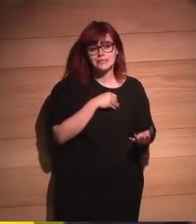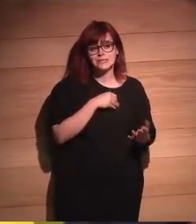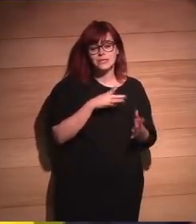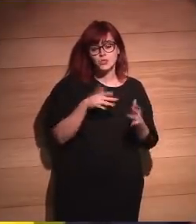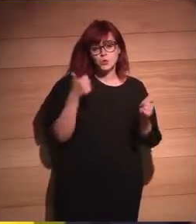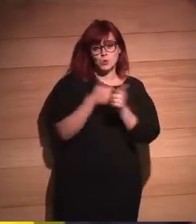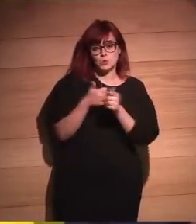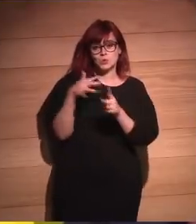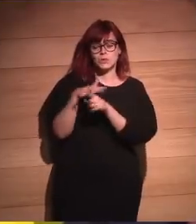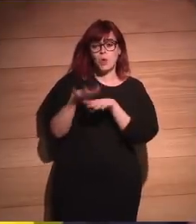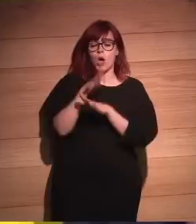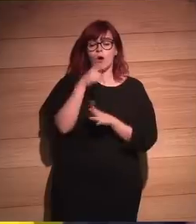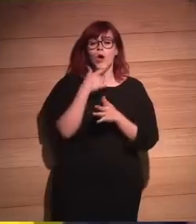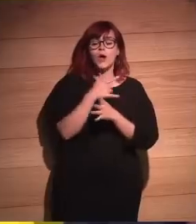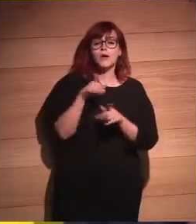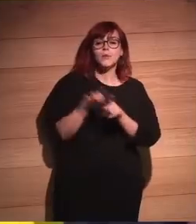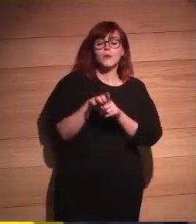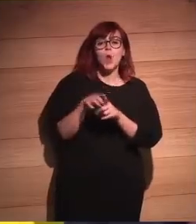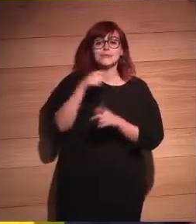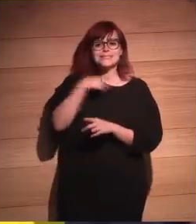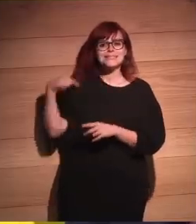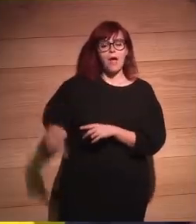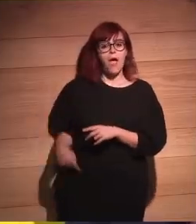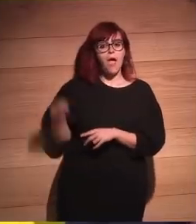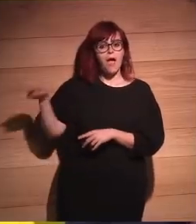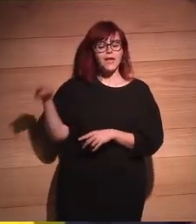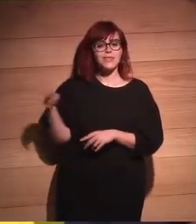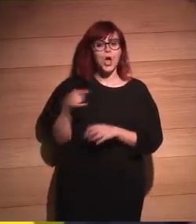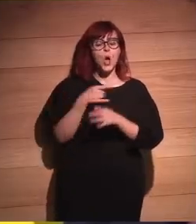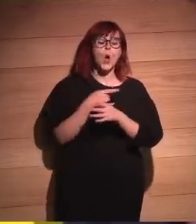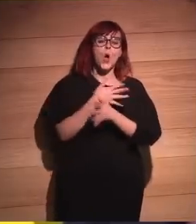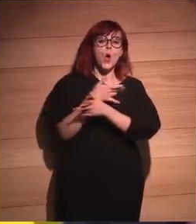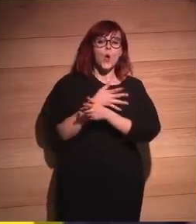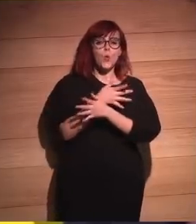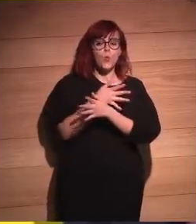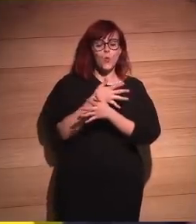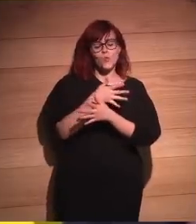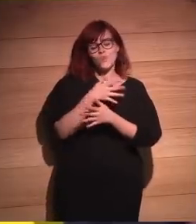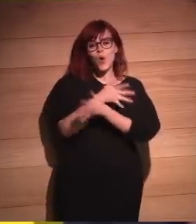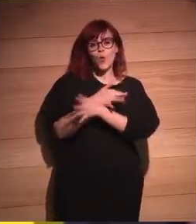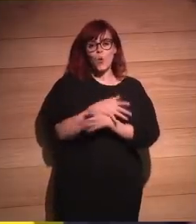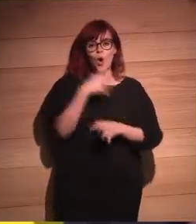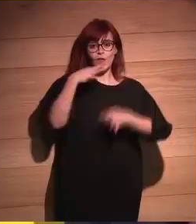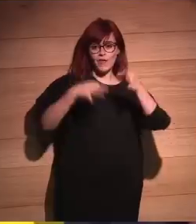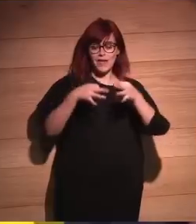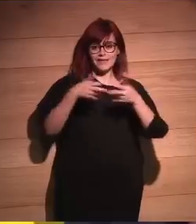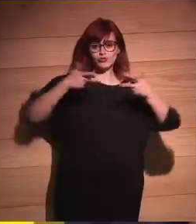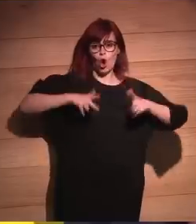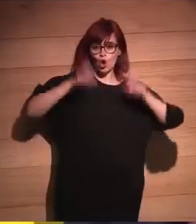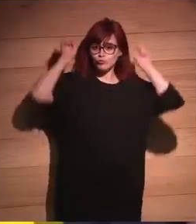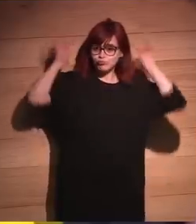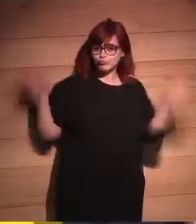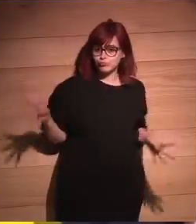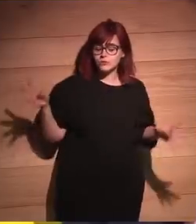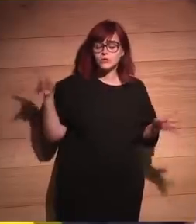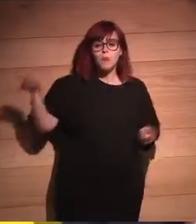suscriptores chinos de Juego de Tronos no pudieron ver el final porque el gobierno lo suspendió. Justamente con